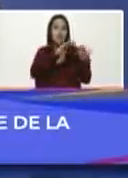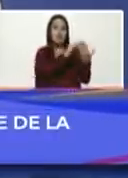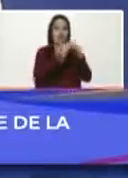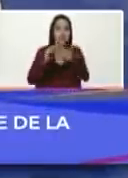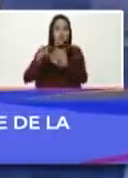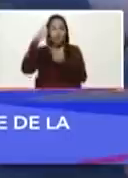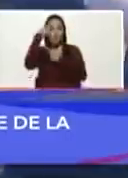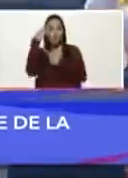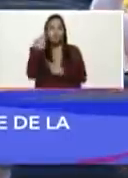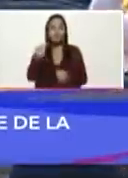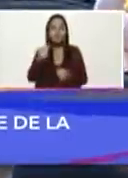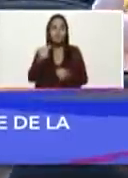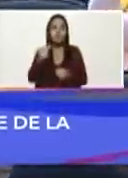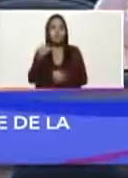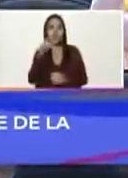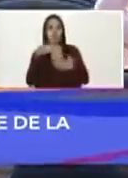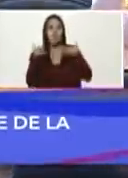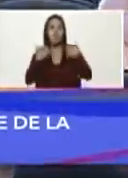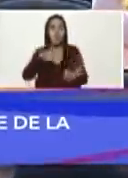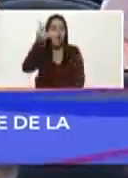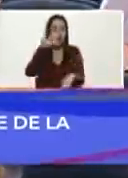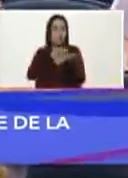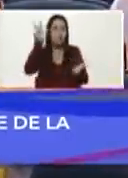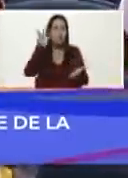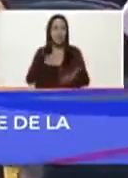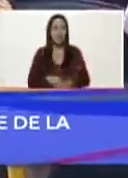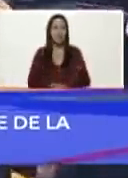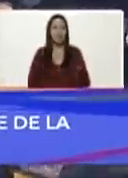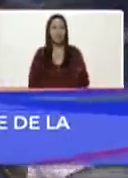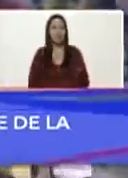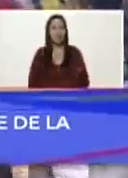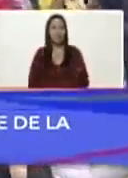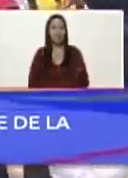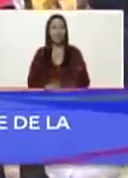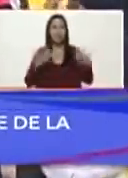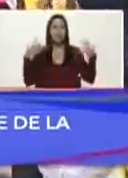a los profesionales de la salud. ¡Aprobado!